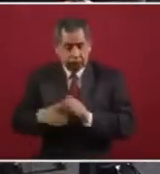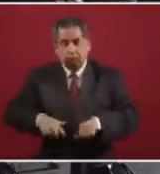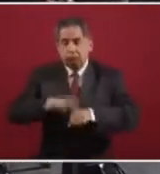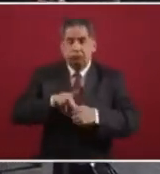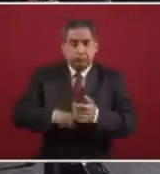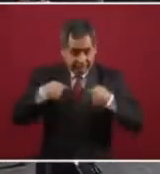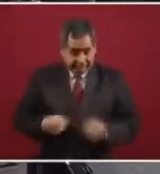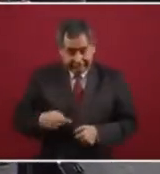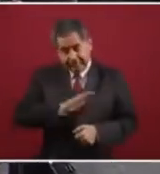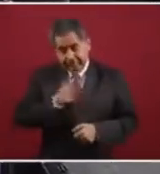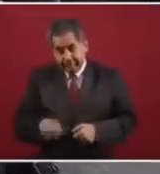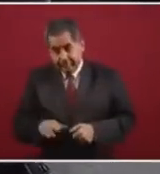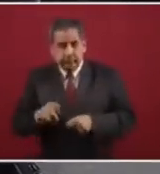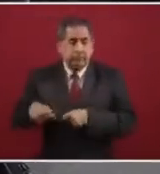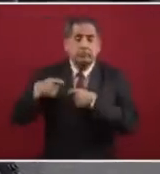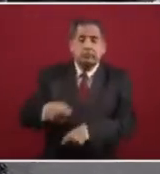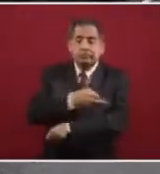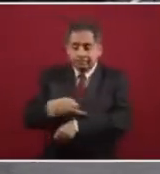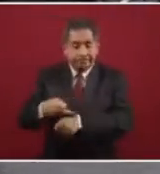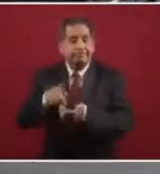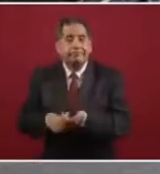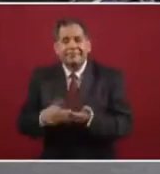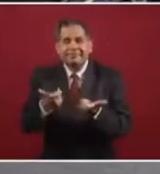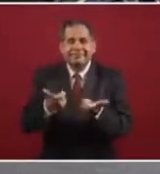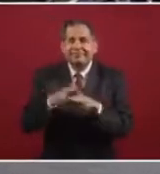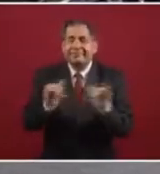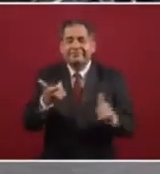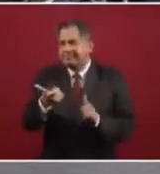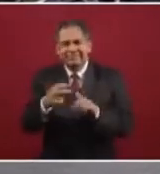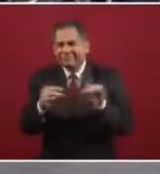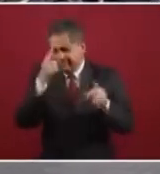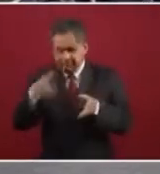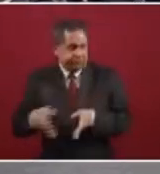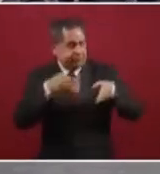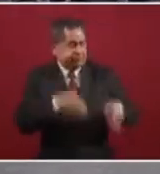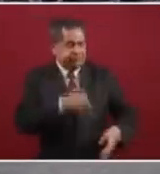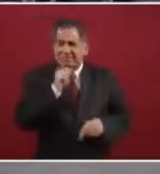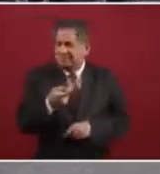murió, sus familiares no tenían ni para su entierro.